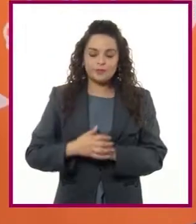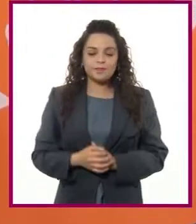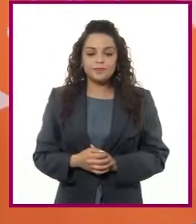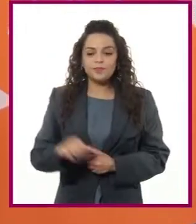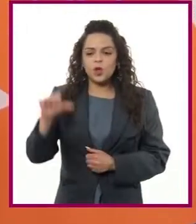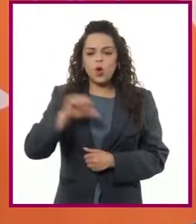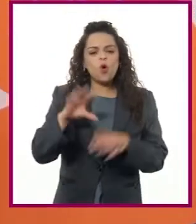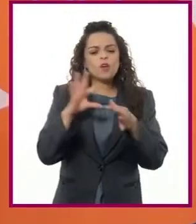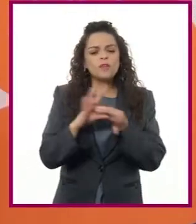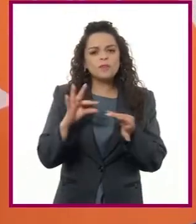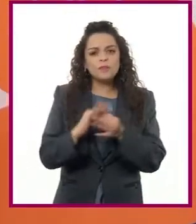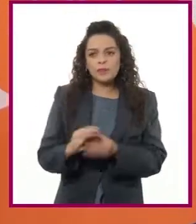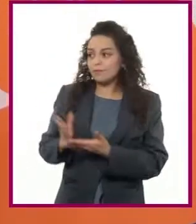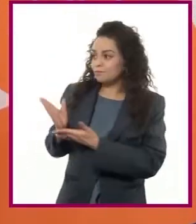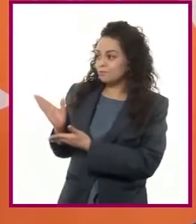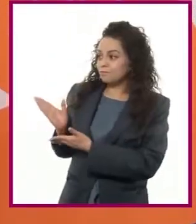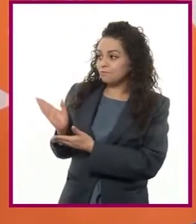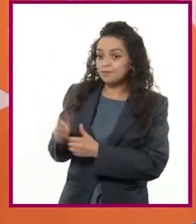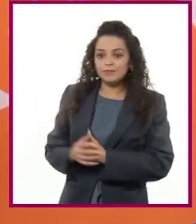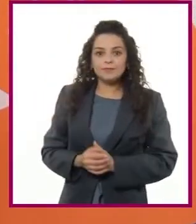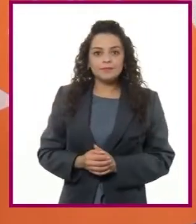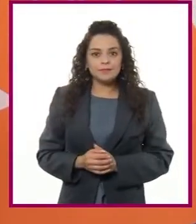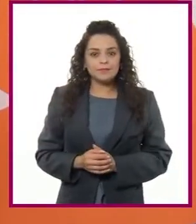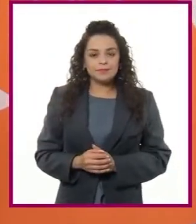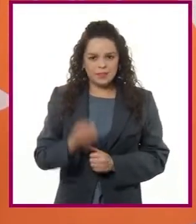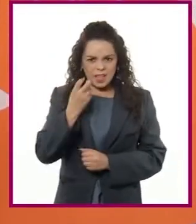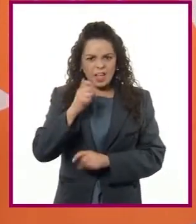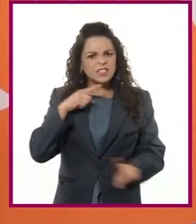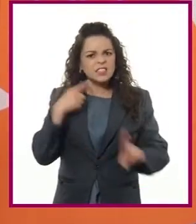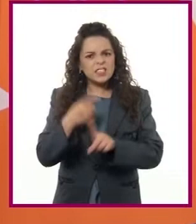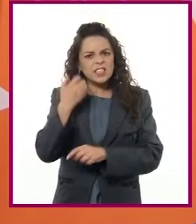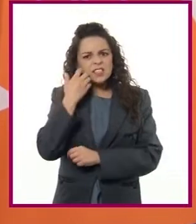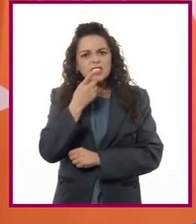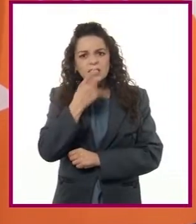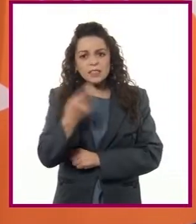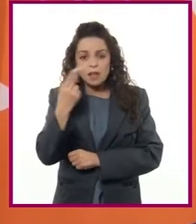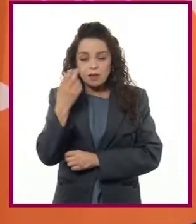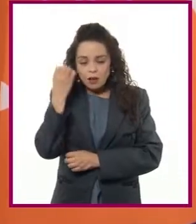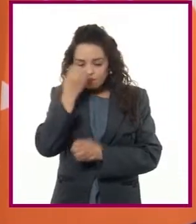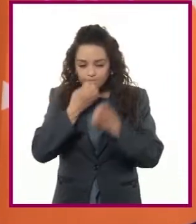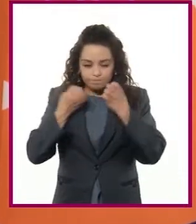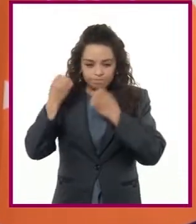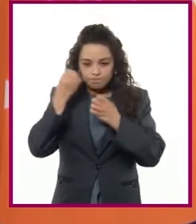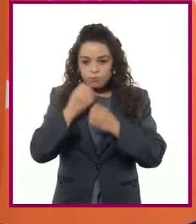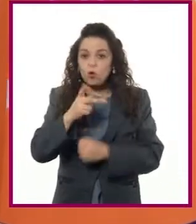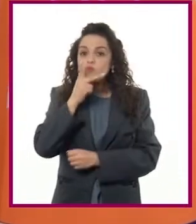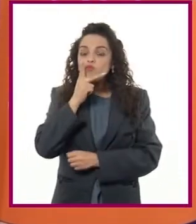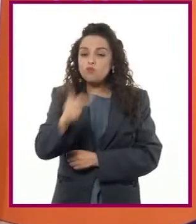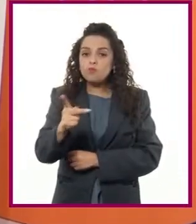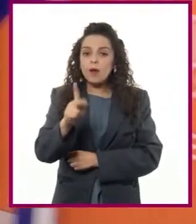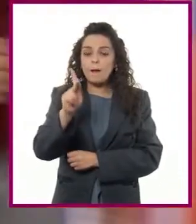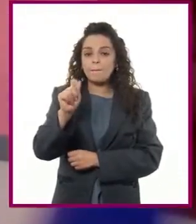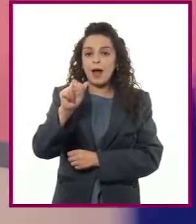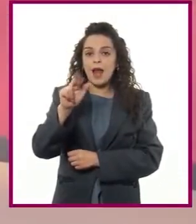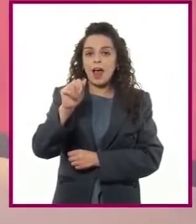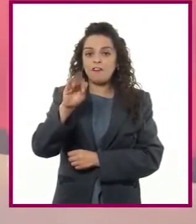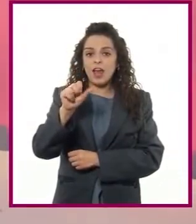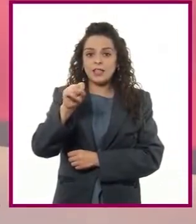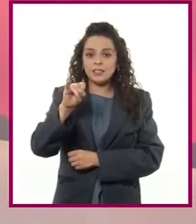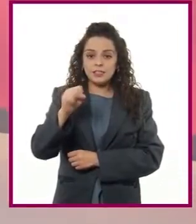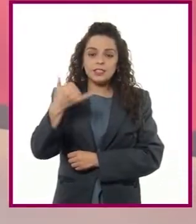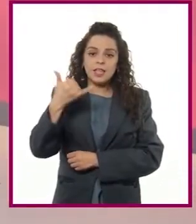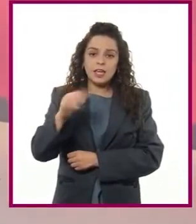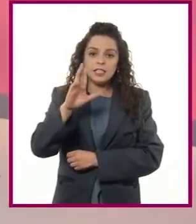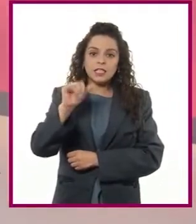sobre entre citas y paráfrasis. Con esto nos referimos a analizar el uso de paráfrasis y citas textuales.